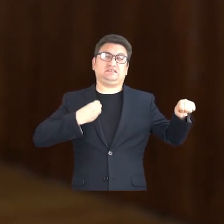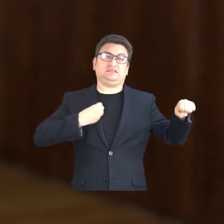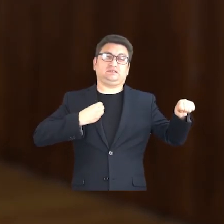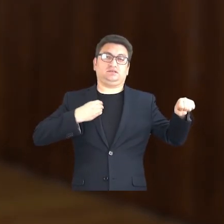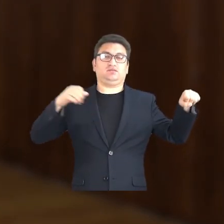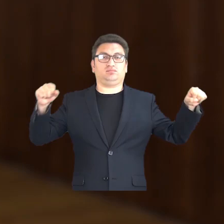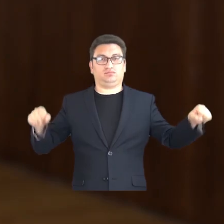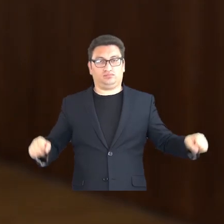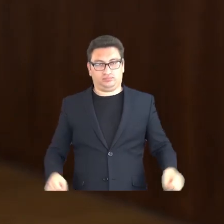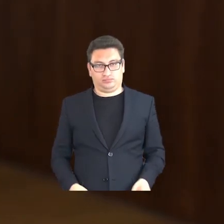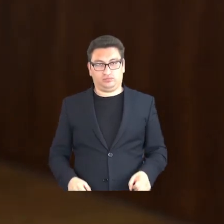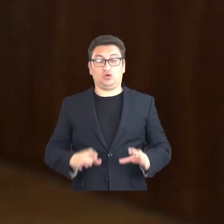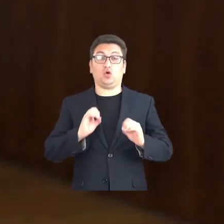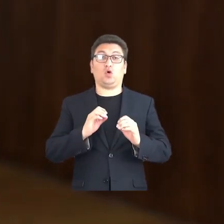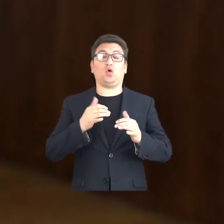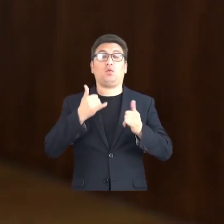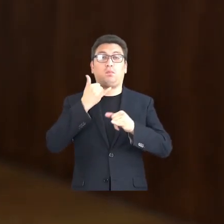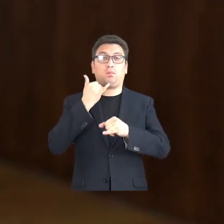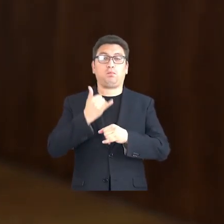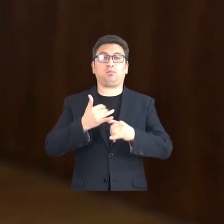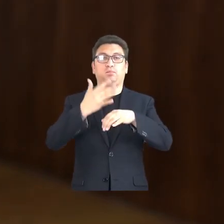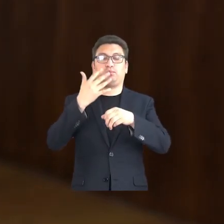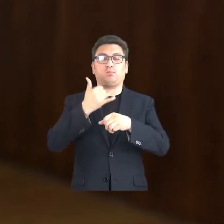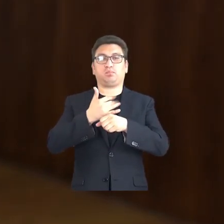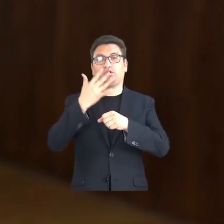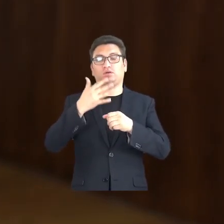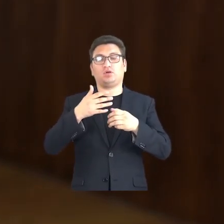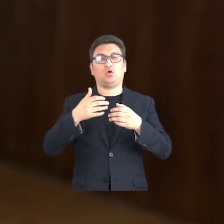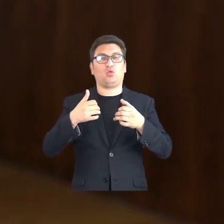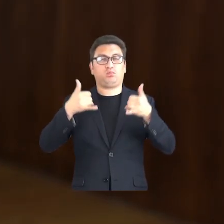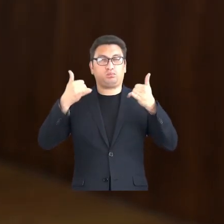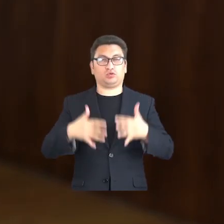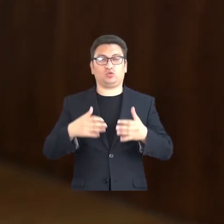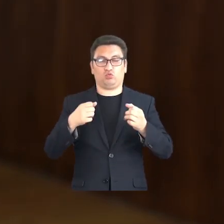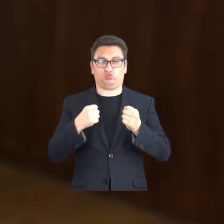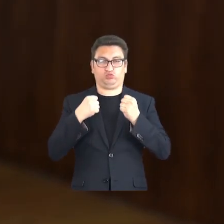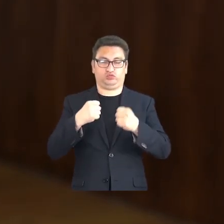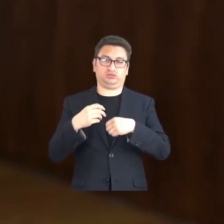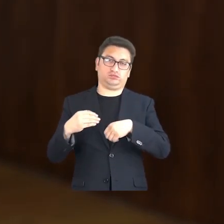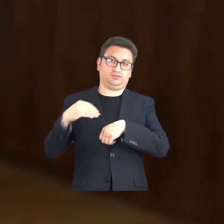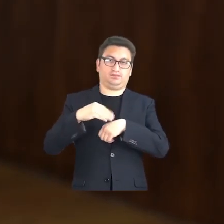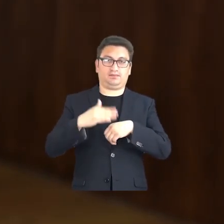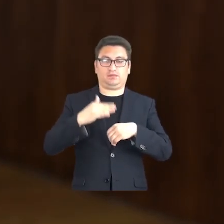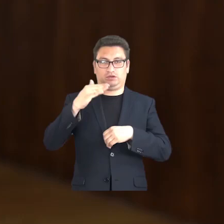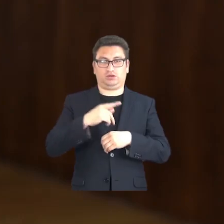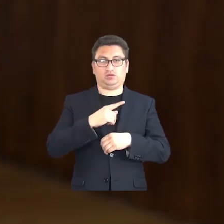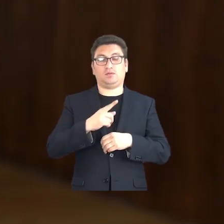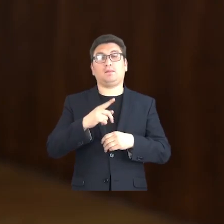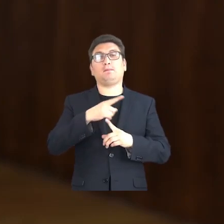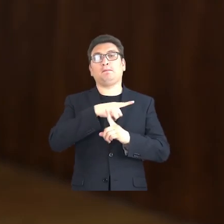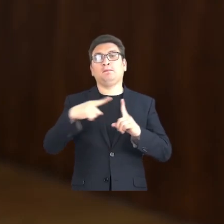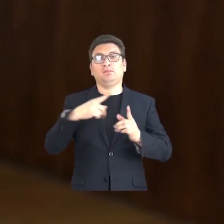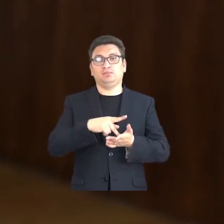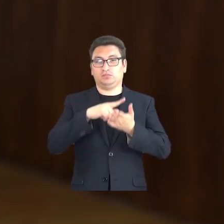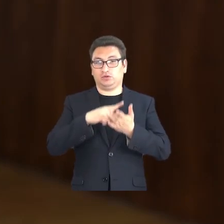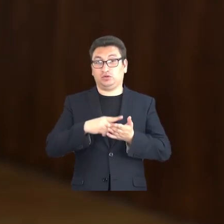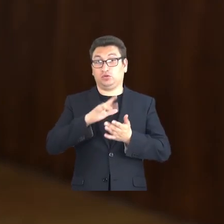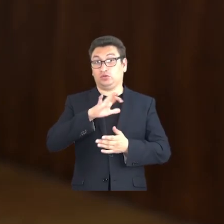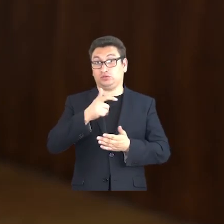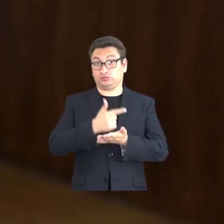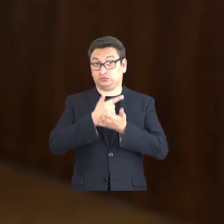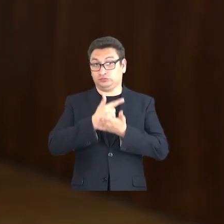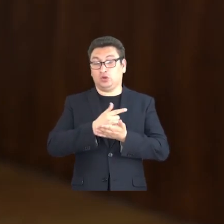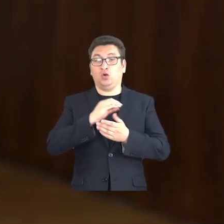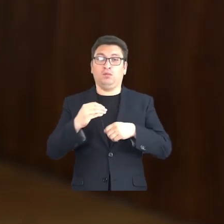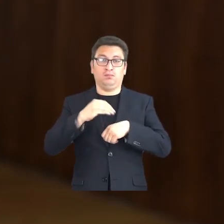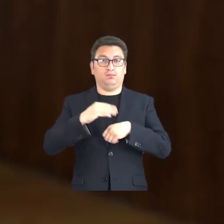un segundo arriba. Aumenta el peso que usas. Inicia con 500 gramos o medio kilo y puedes aumentar el peso que